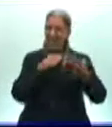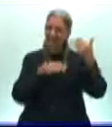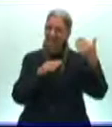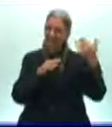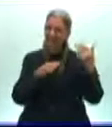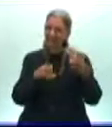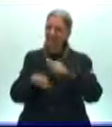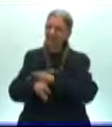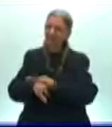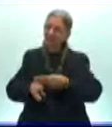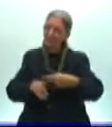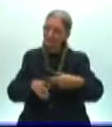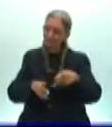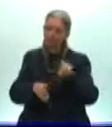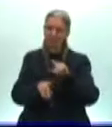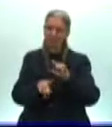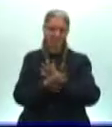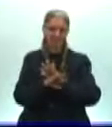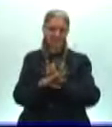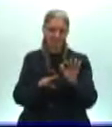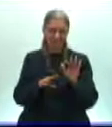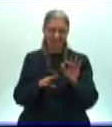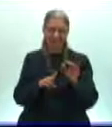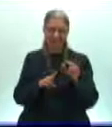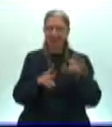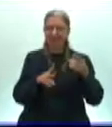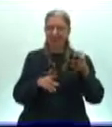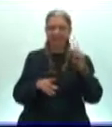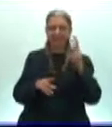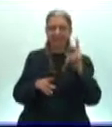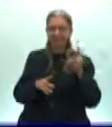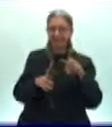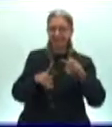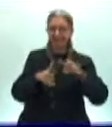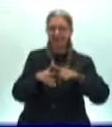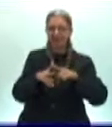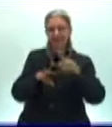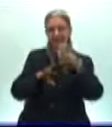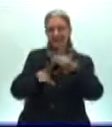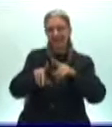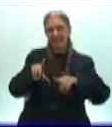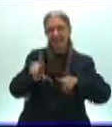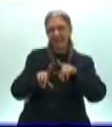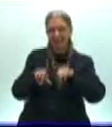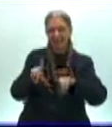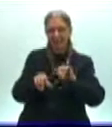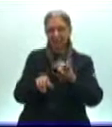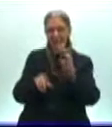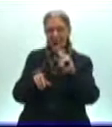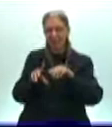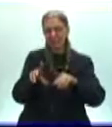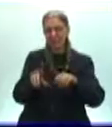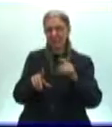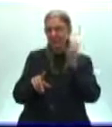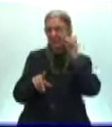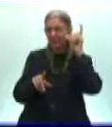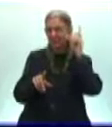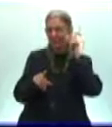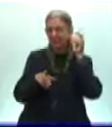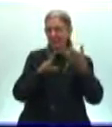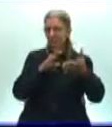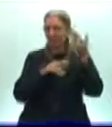historia, conocen que es un ingeniero matemático considerado como uno de los científicos e inventores más grandes de la